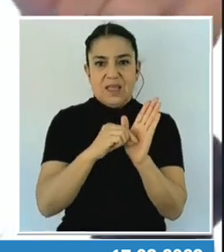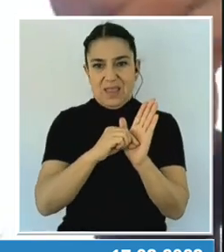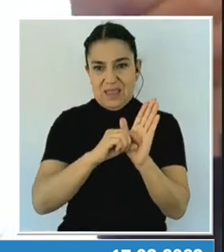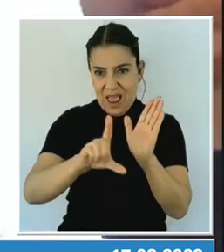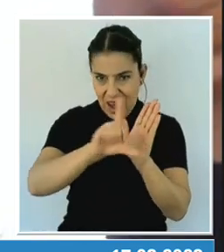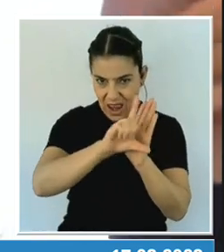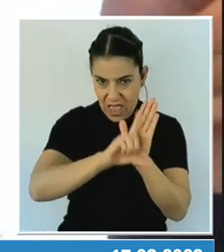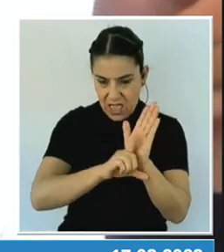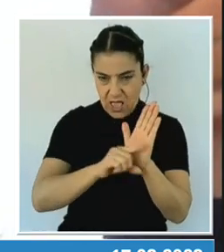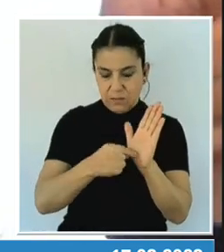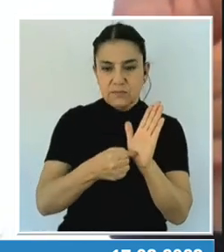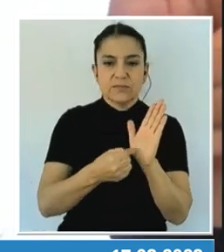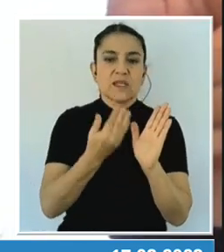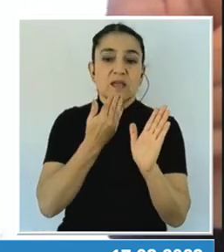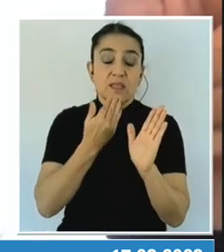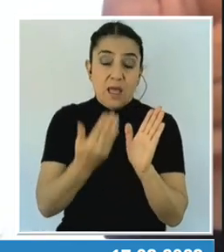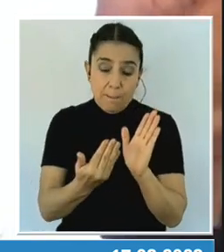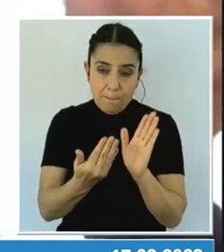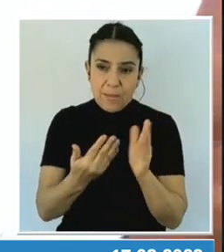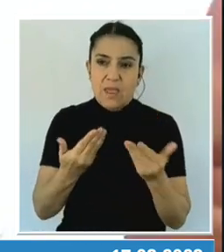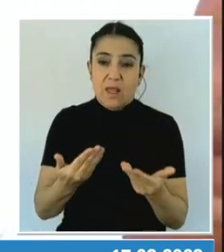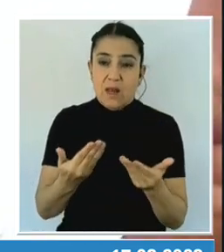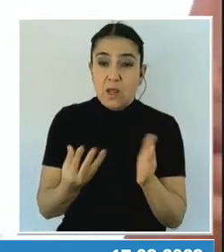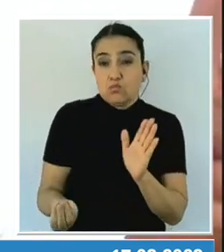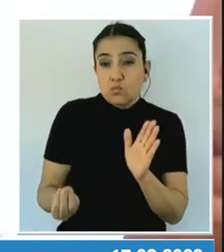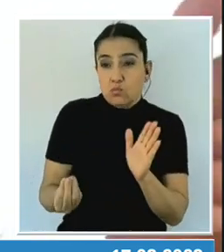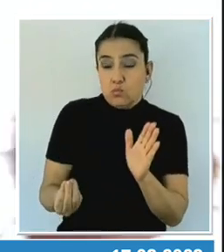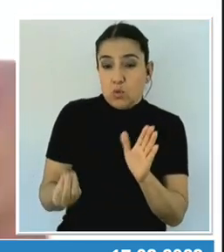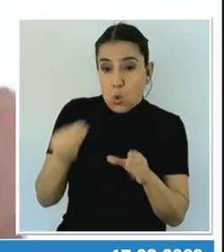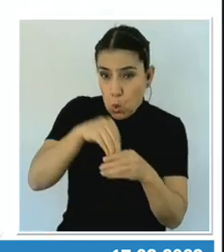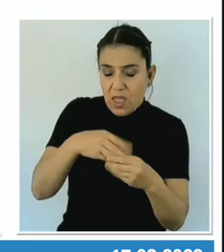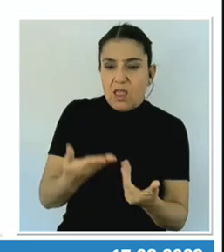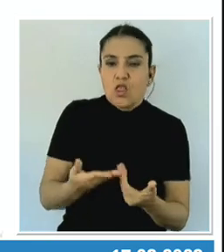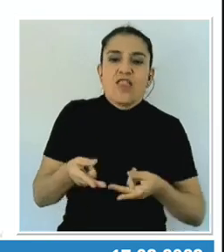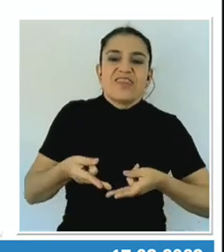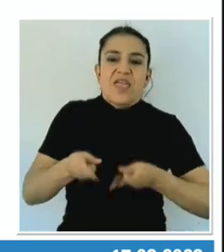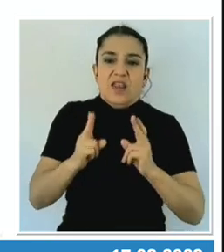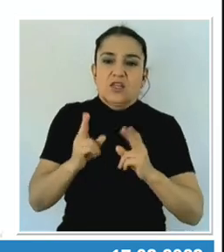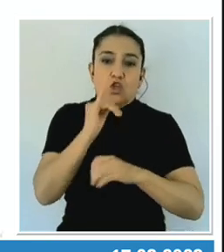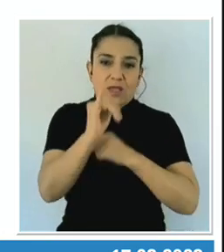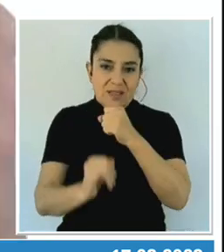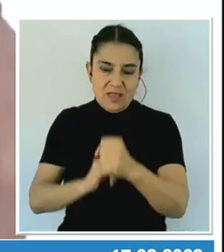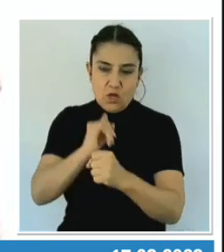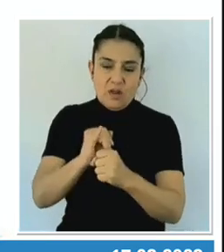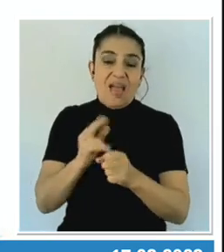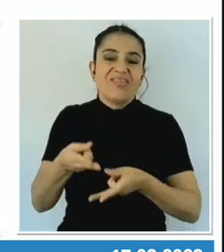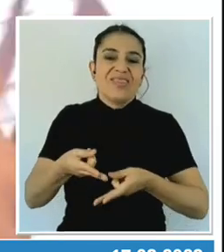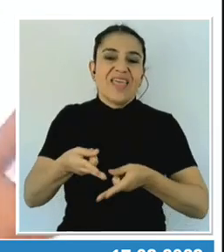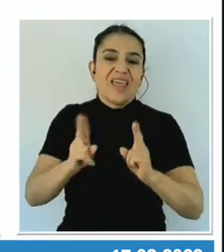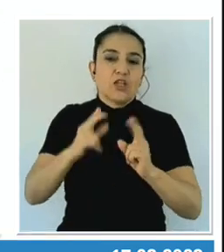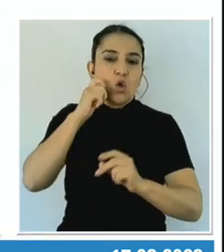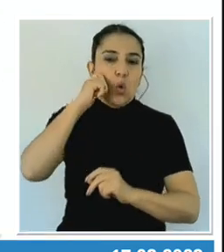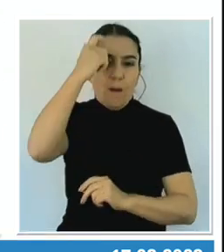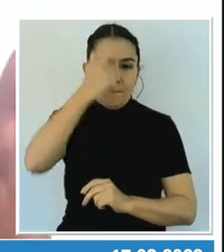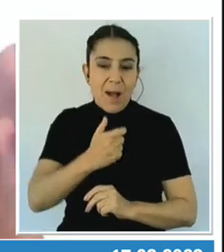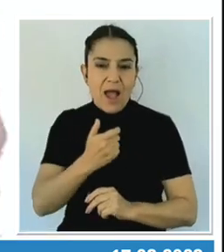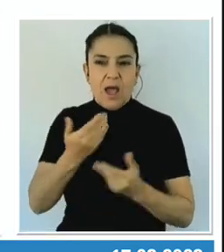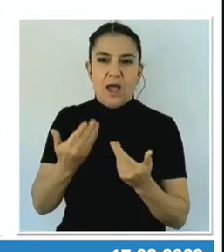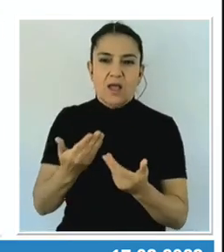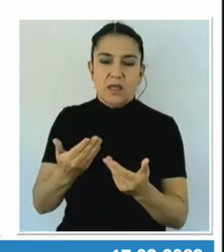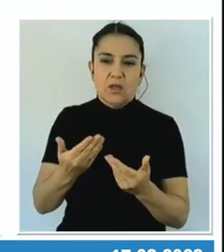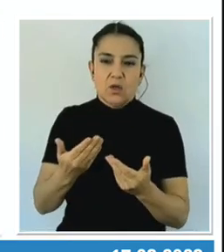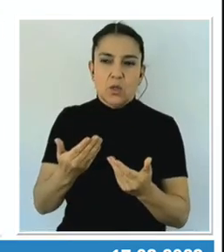incluyendo incluso hoy día el derecho internacional de los derechos humanos, sobre el que hay, cual más, cual